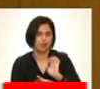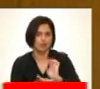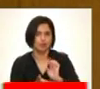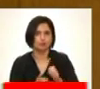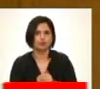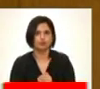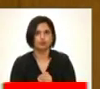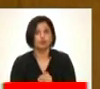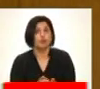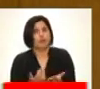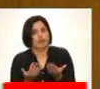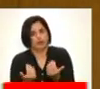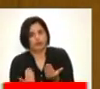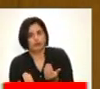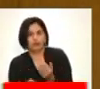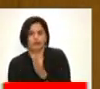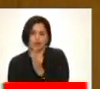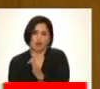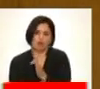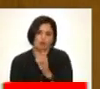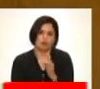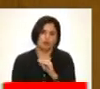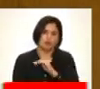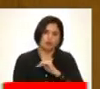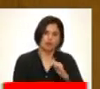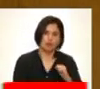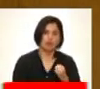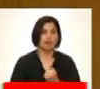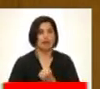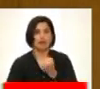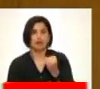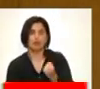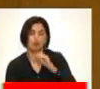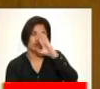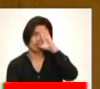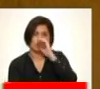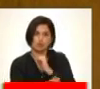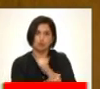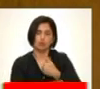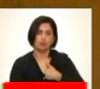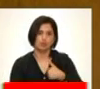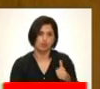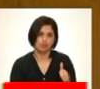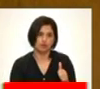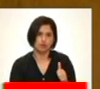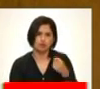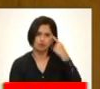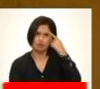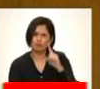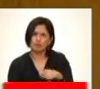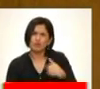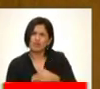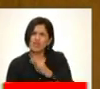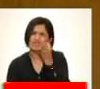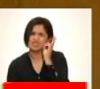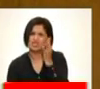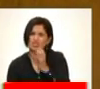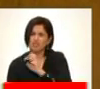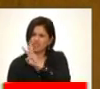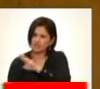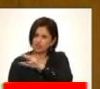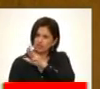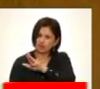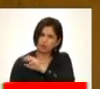Armadas para que puedan contribuir con las policías en tratar de restablecer este tema. Pero después de 39 prórrogas, vamos a